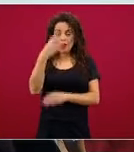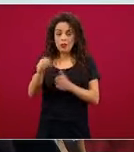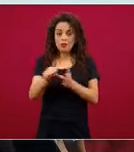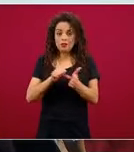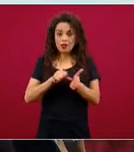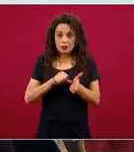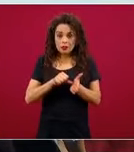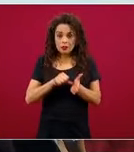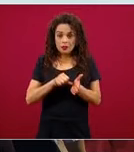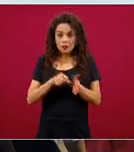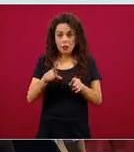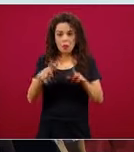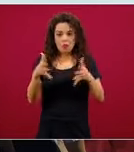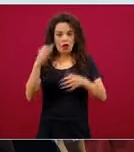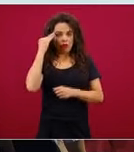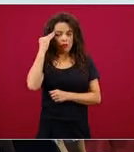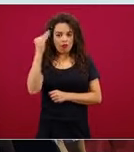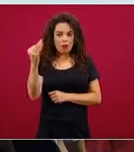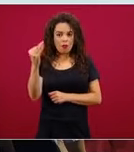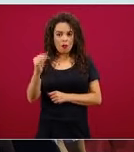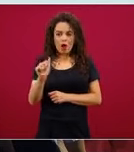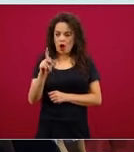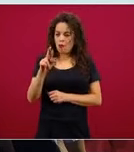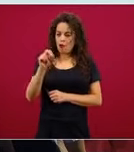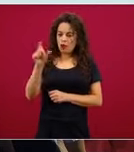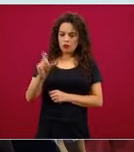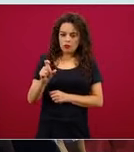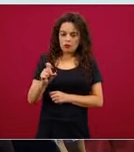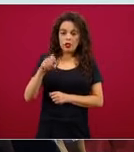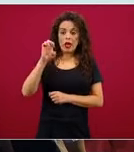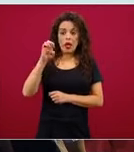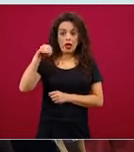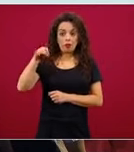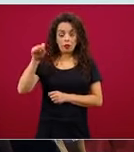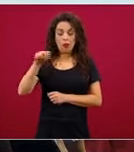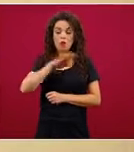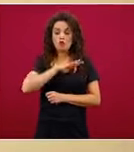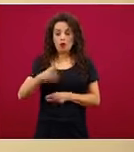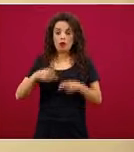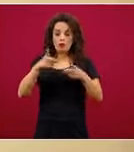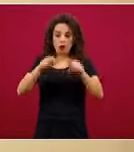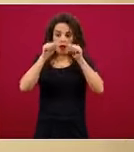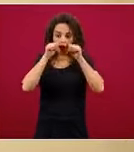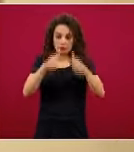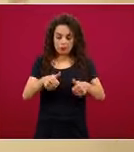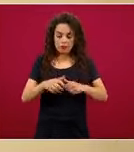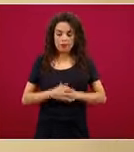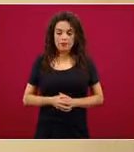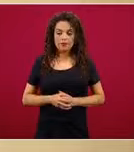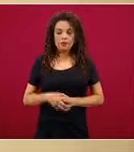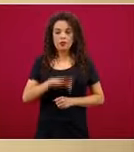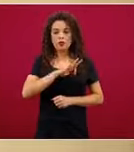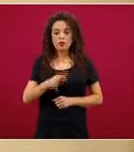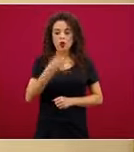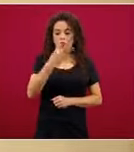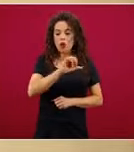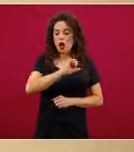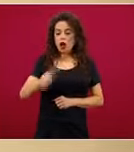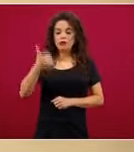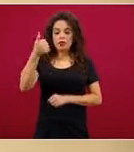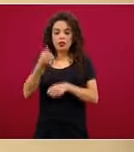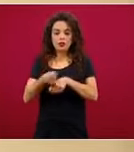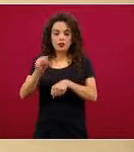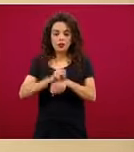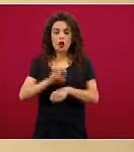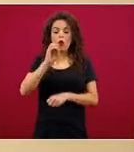un tiempo aproximado en los que los EMT pueden tener operación, es decir, que puede ser desde 4 a 6 semanas hasta 2